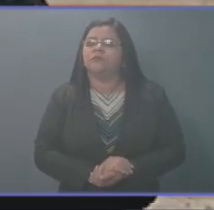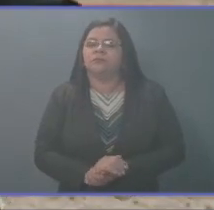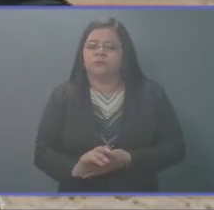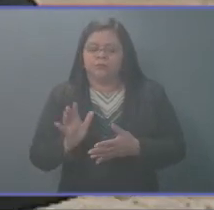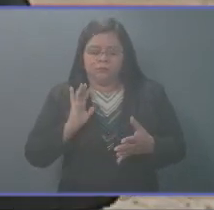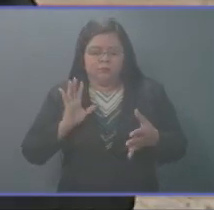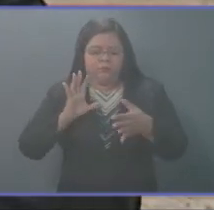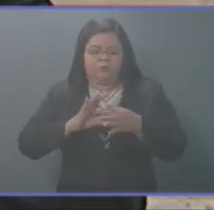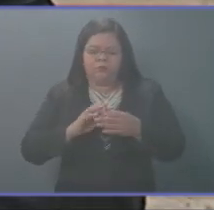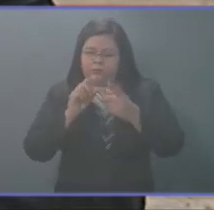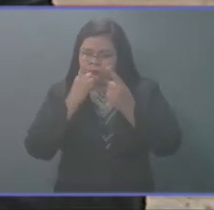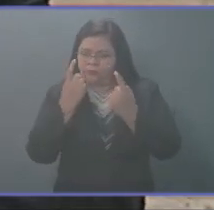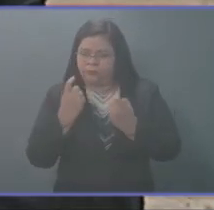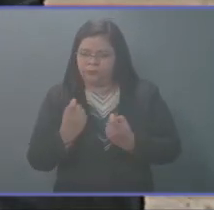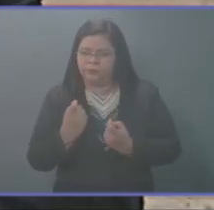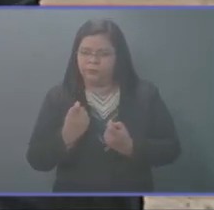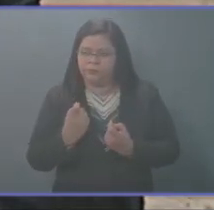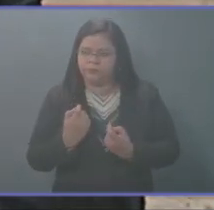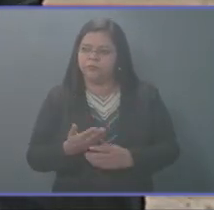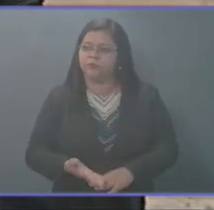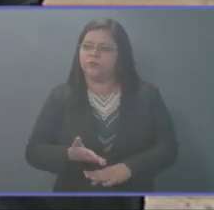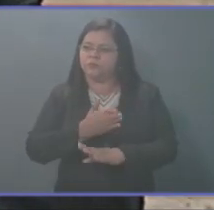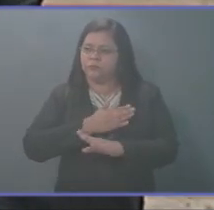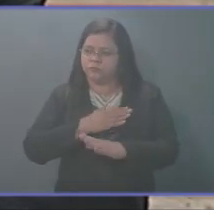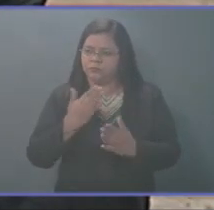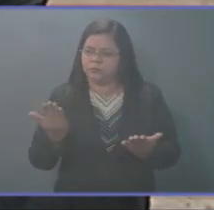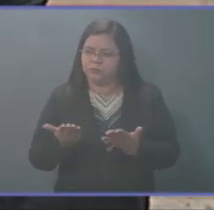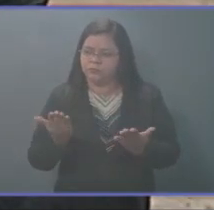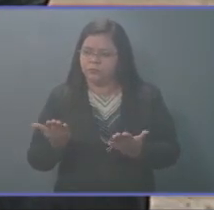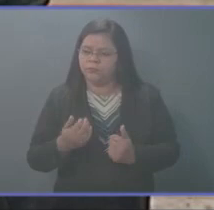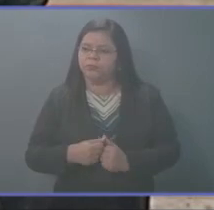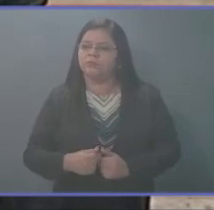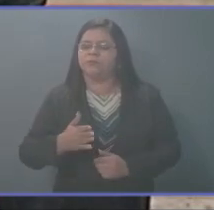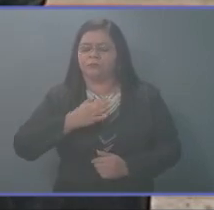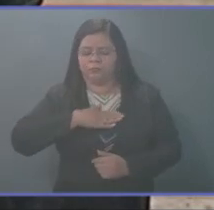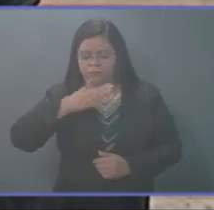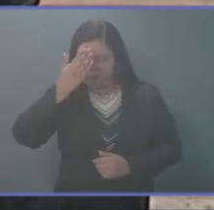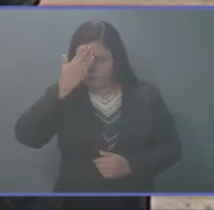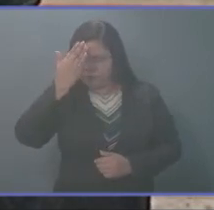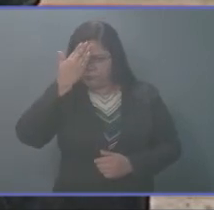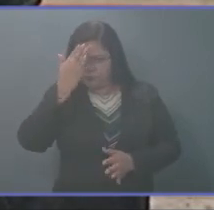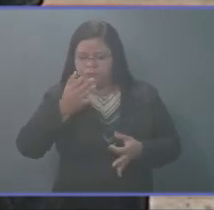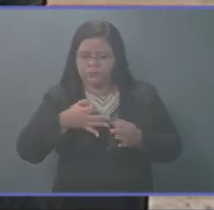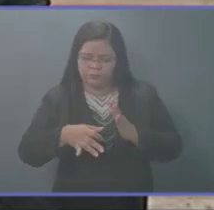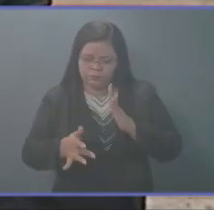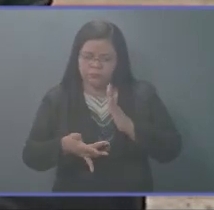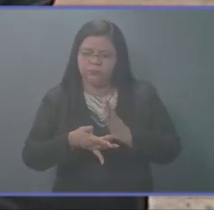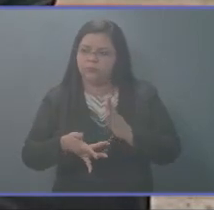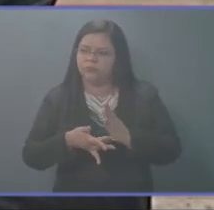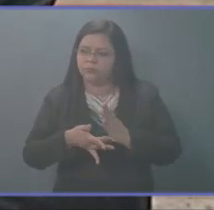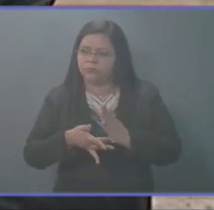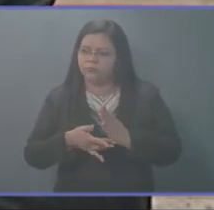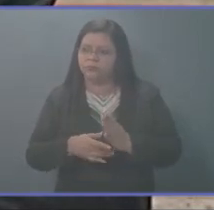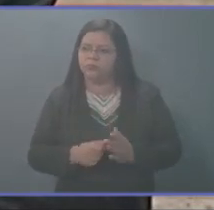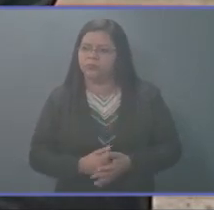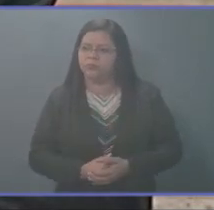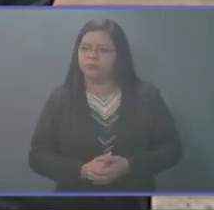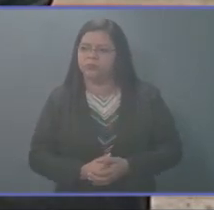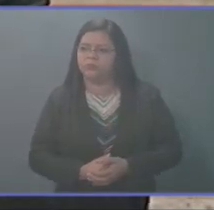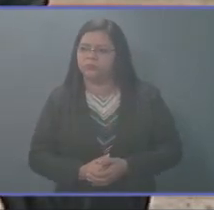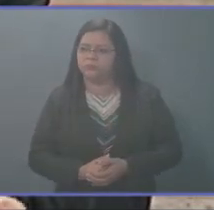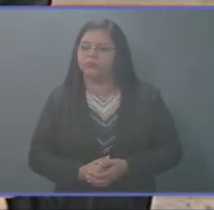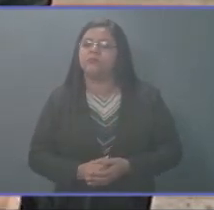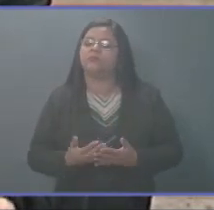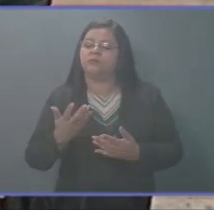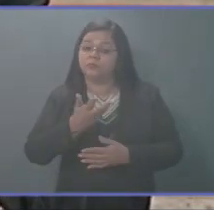esa pregunta, ¿verdad? Que nos hacían, entiendo yo de forma técnica, espero yo que así ha sido, que